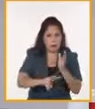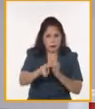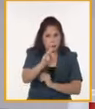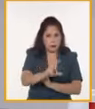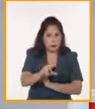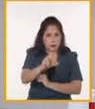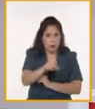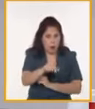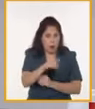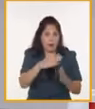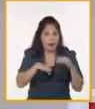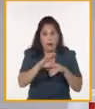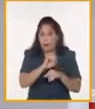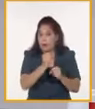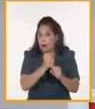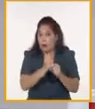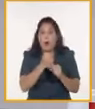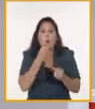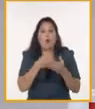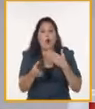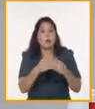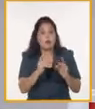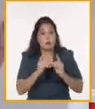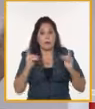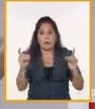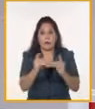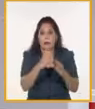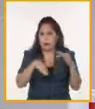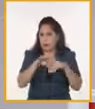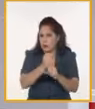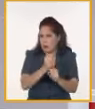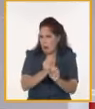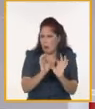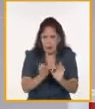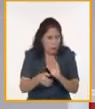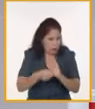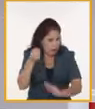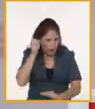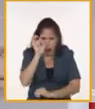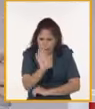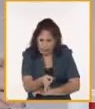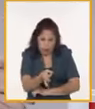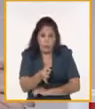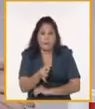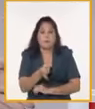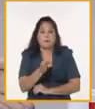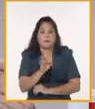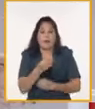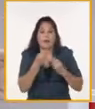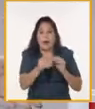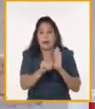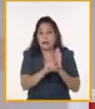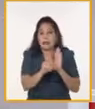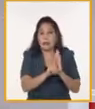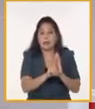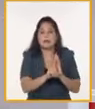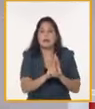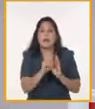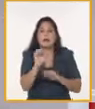de trabajo o en cualquiera de las oficinas que además se mantienen las mismas oficinas que actualmente están las que otorgan la licencia de operación del